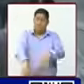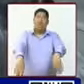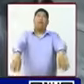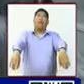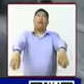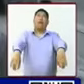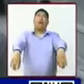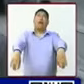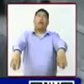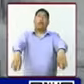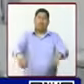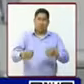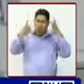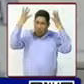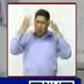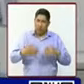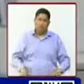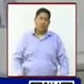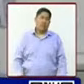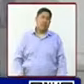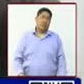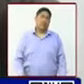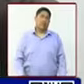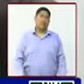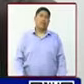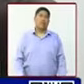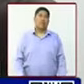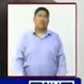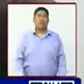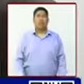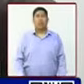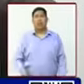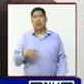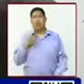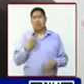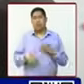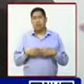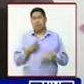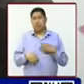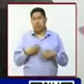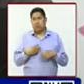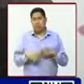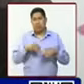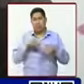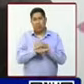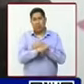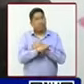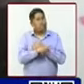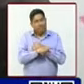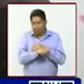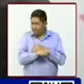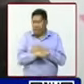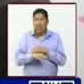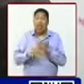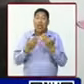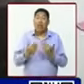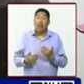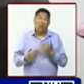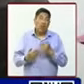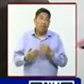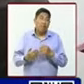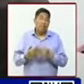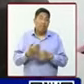pues sumamente elevado. Tenemos muchos problemas en acceder a diferentes tratamientos que el SUS actualmente no nos